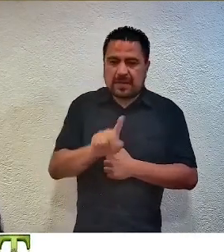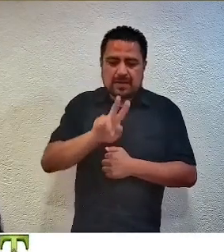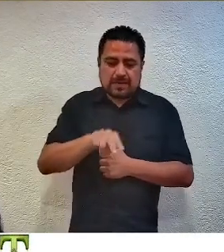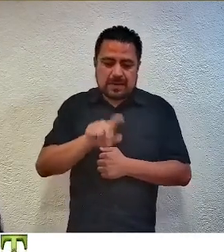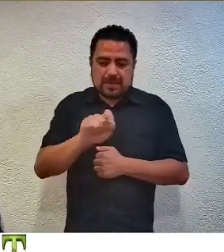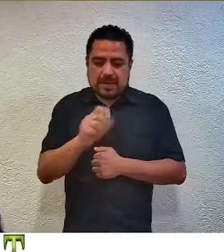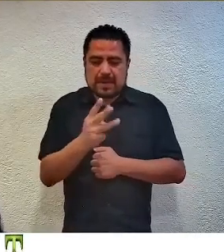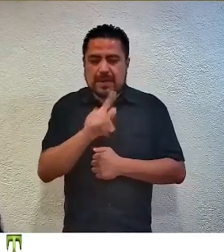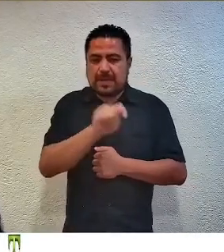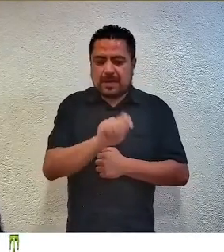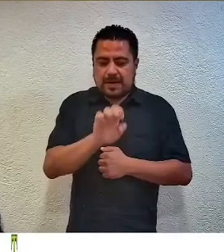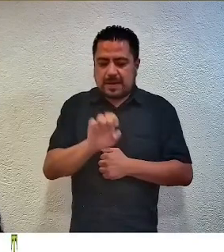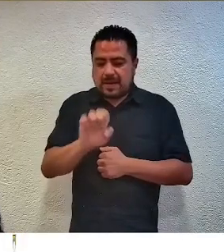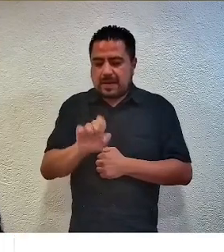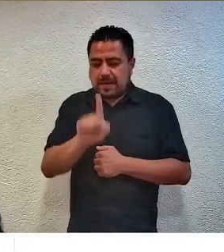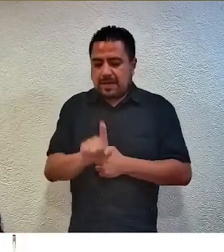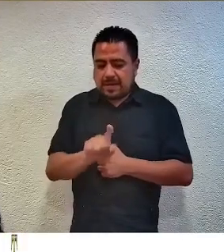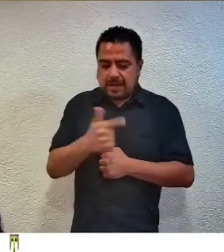TEE-HEC-60-2023 y